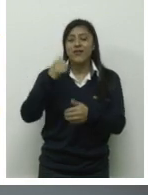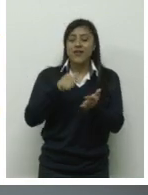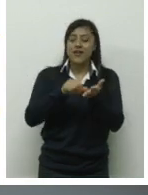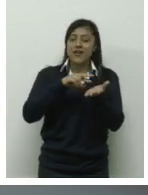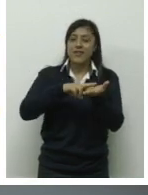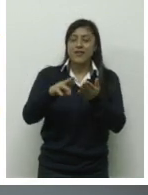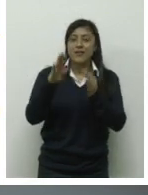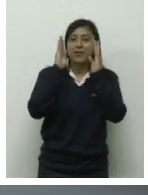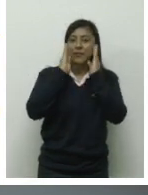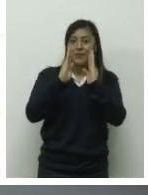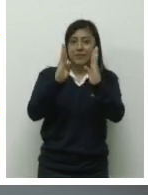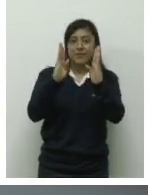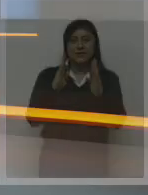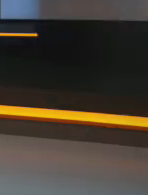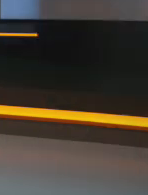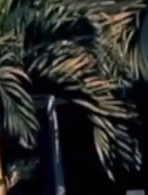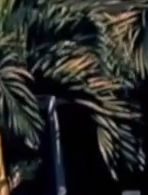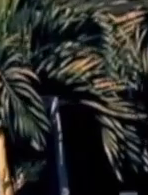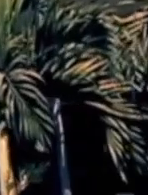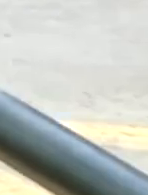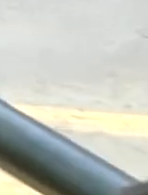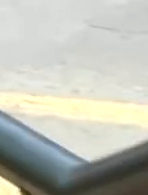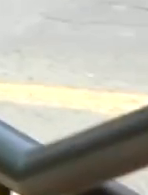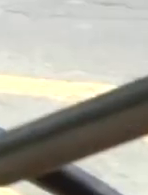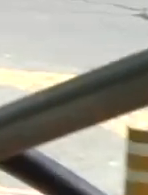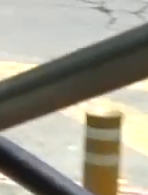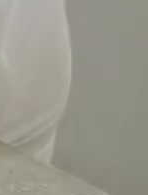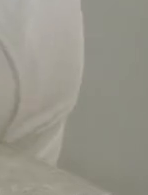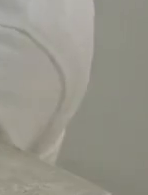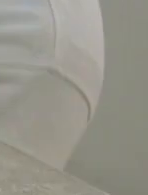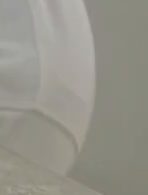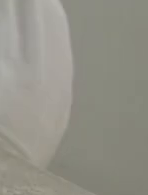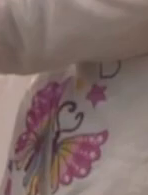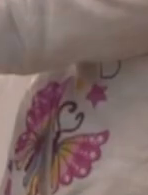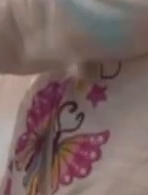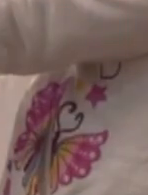dejado este tiempo en la institución.